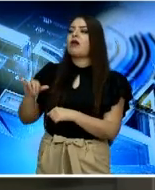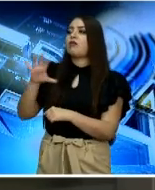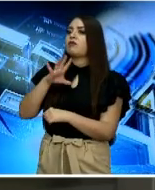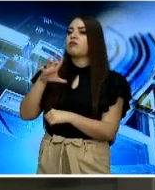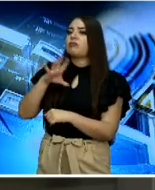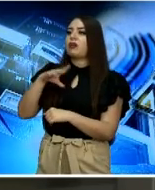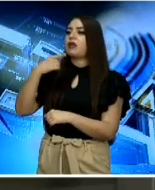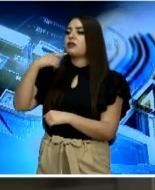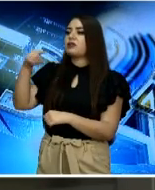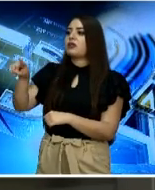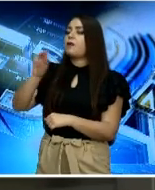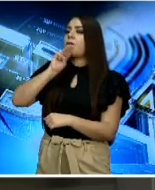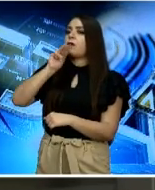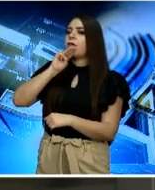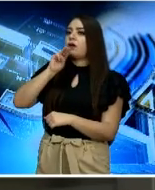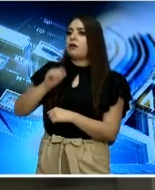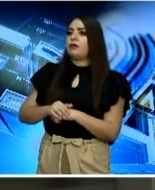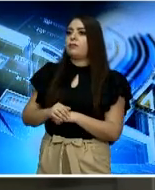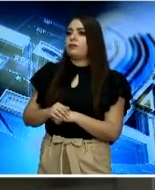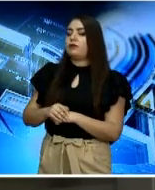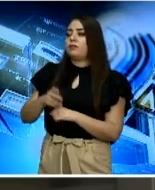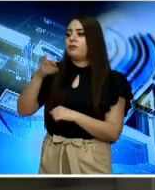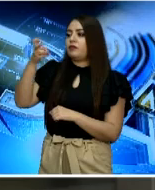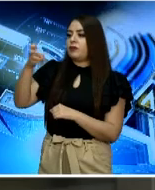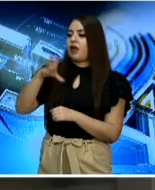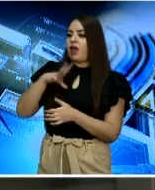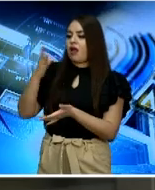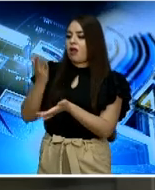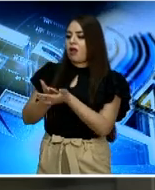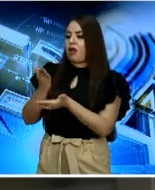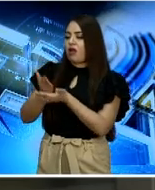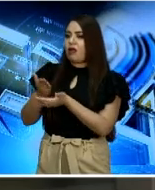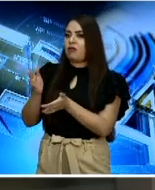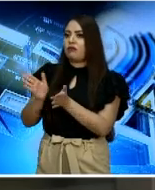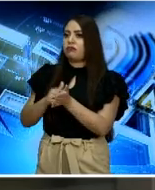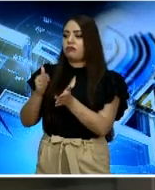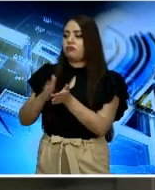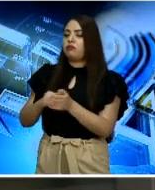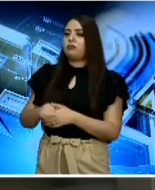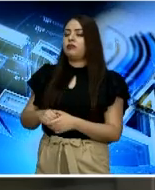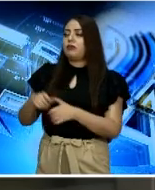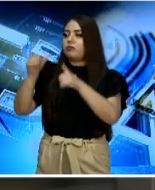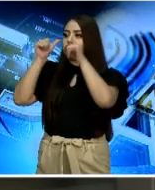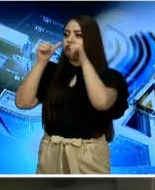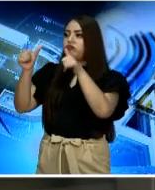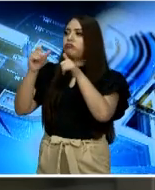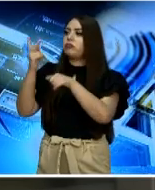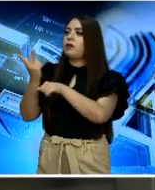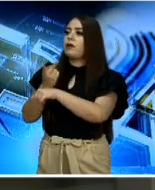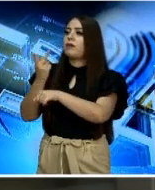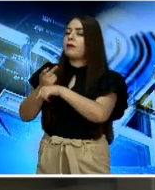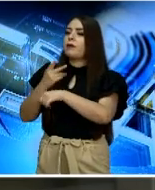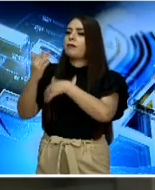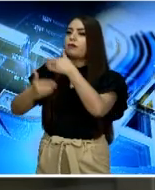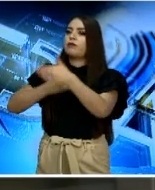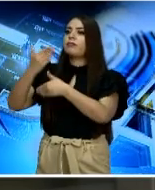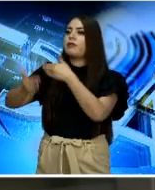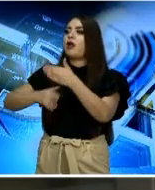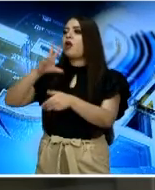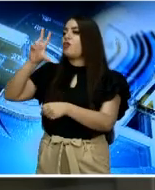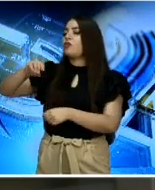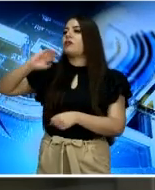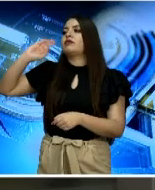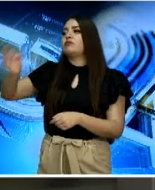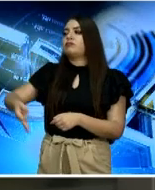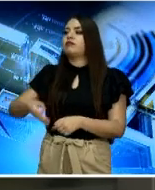familia. Ahí están los expedientes, ¿ok? Estaremos atentos al desarrollo de esta situación y no permitiremos nada fuera de la